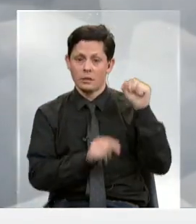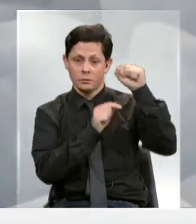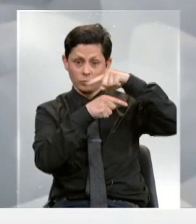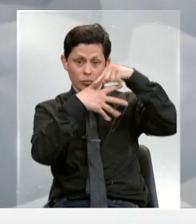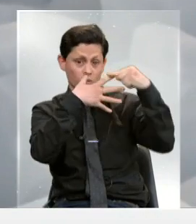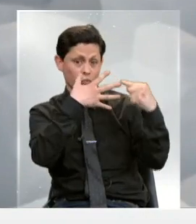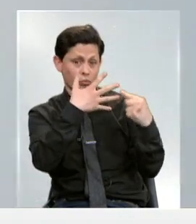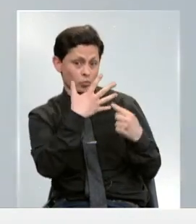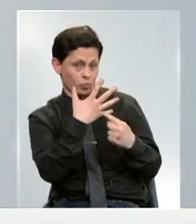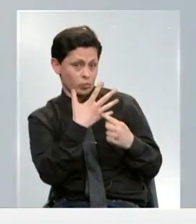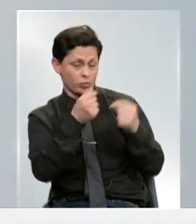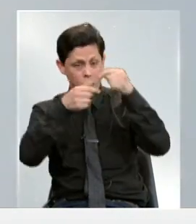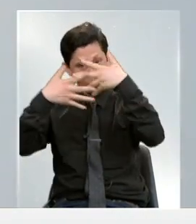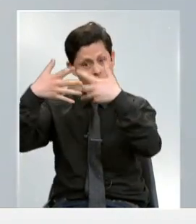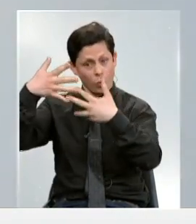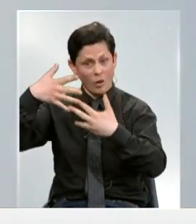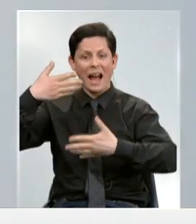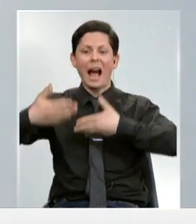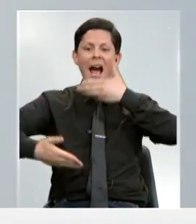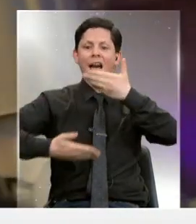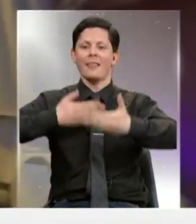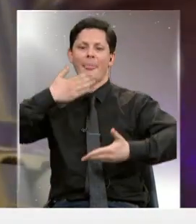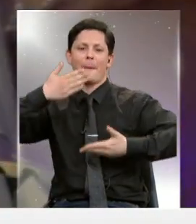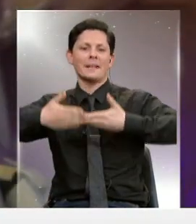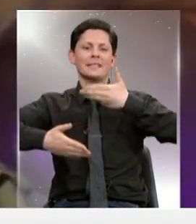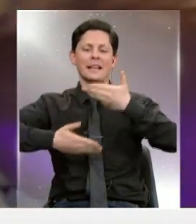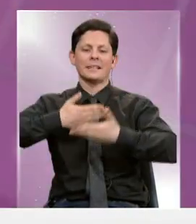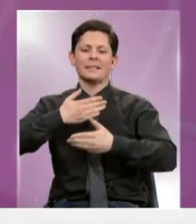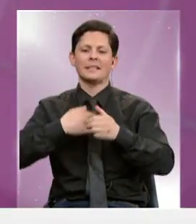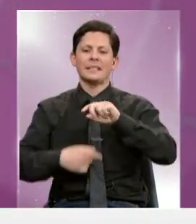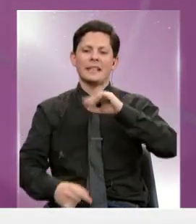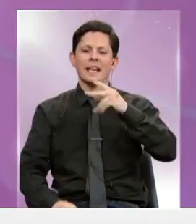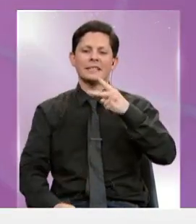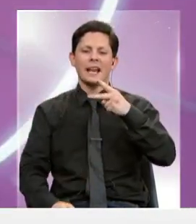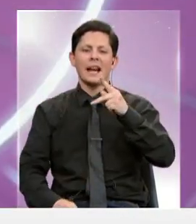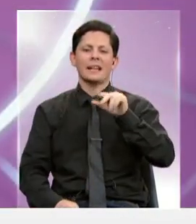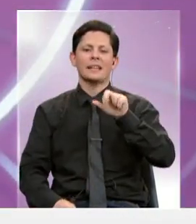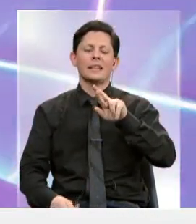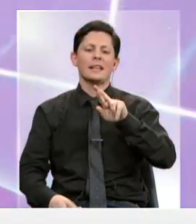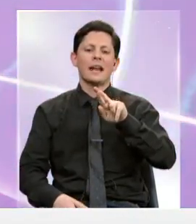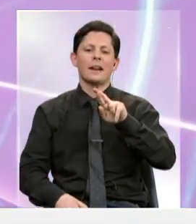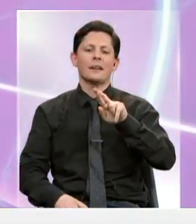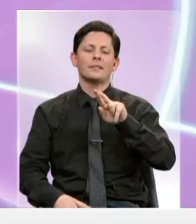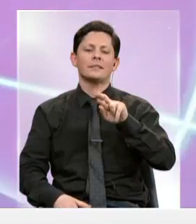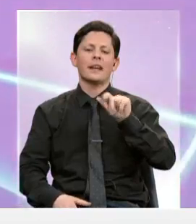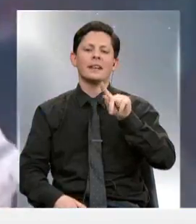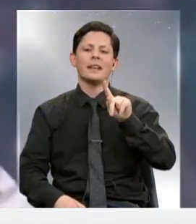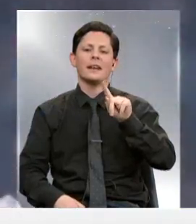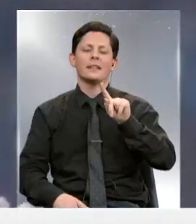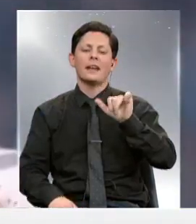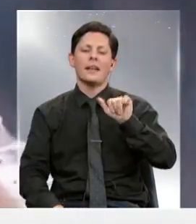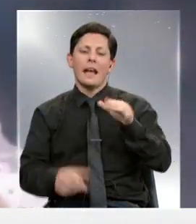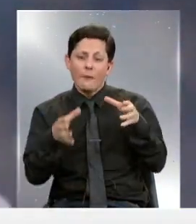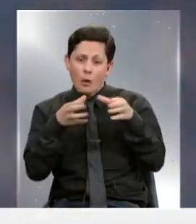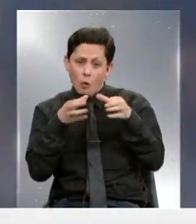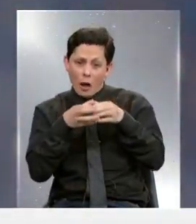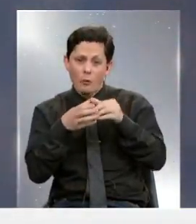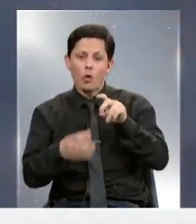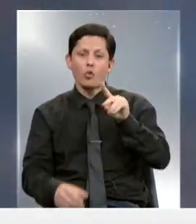lista de las grandes estrellas que estarían presentes: Shakira, Black Eyed Peas, BTS, J Balvin y Dua Lipa.